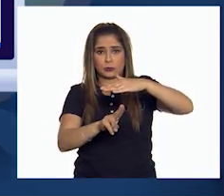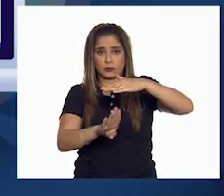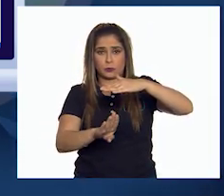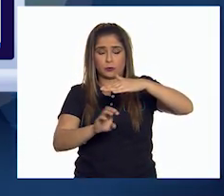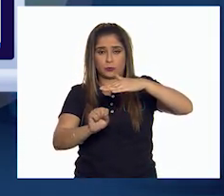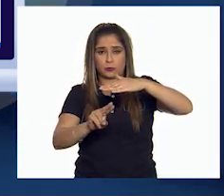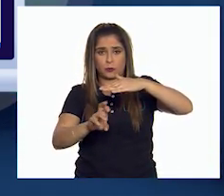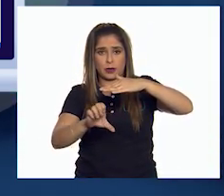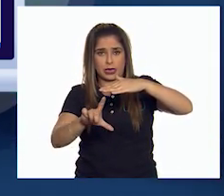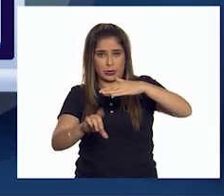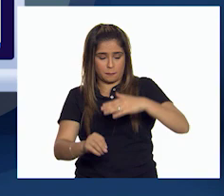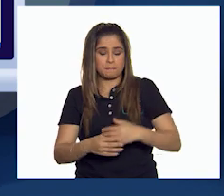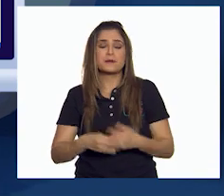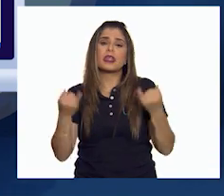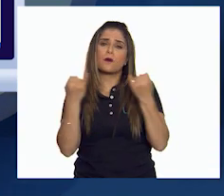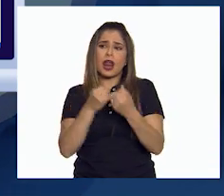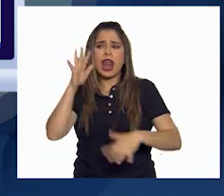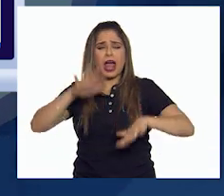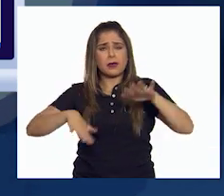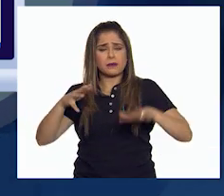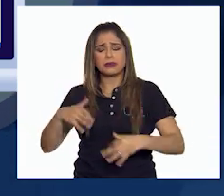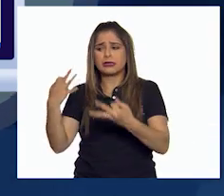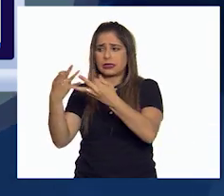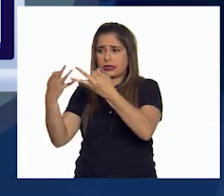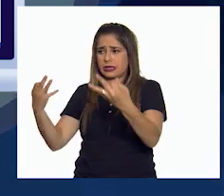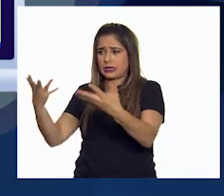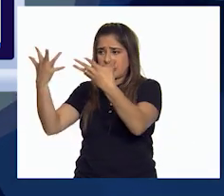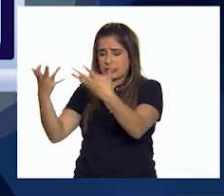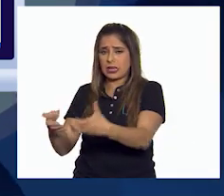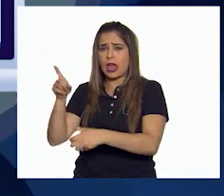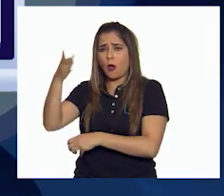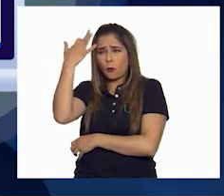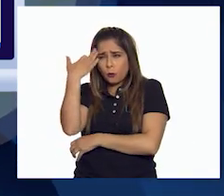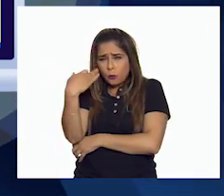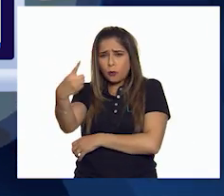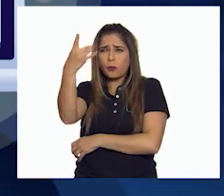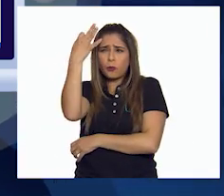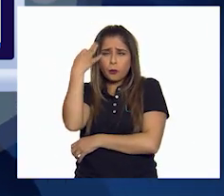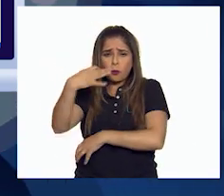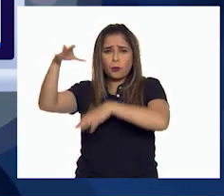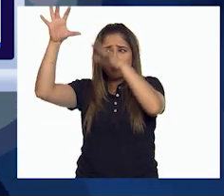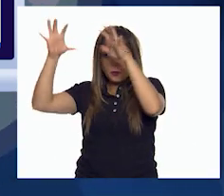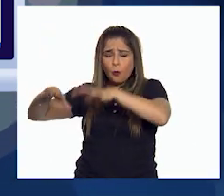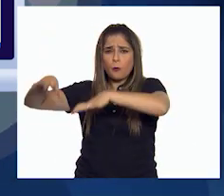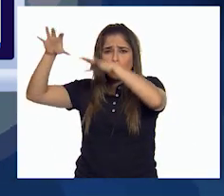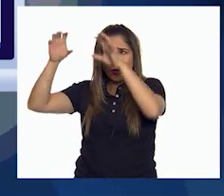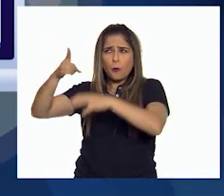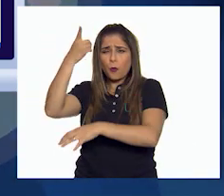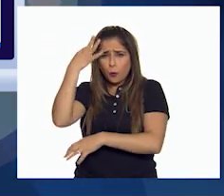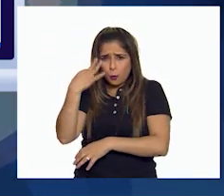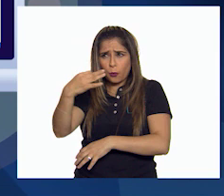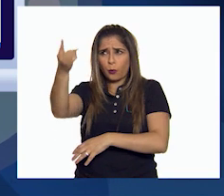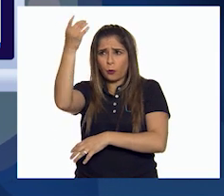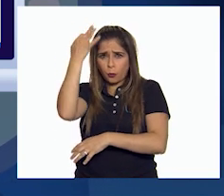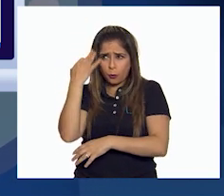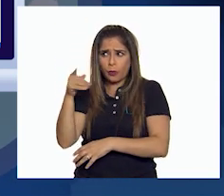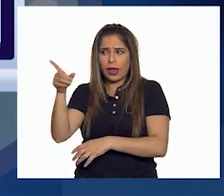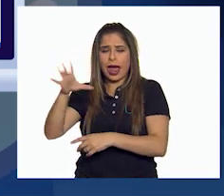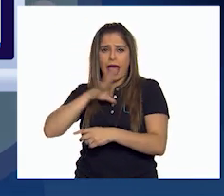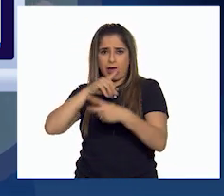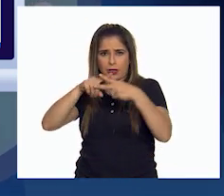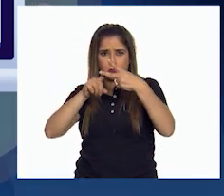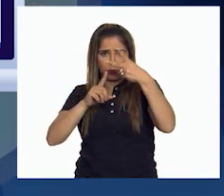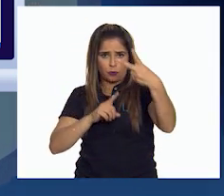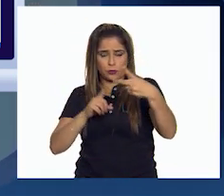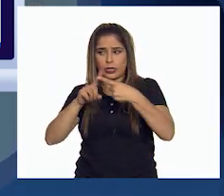lluvias esporádicas en lugares áridos. También participan en este ciclo dos factores más. Uno es